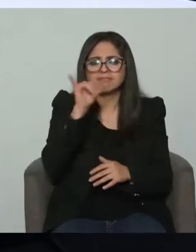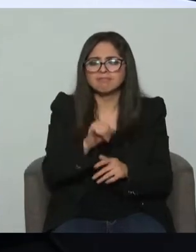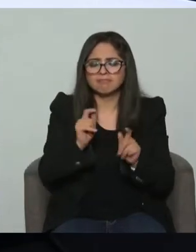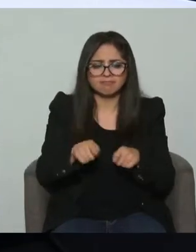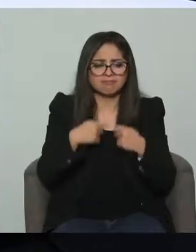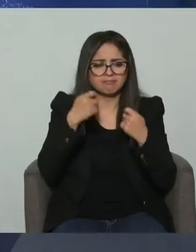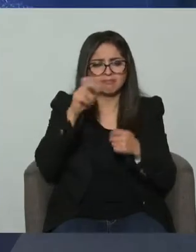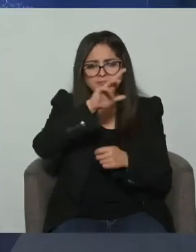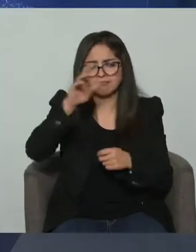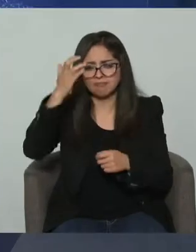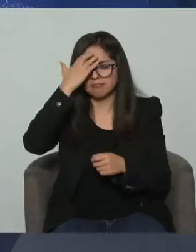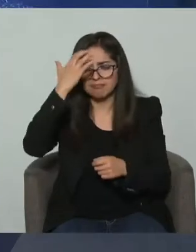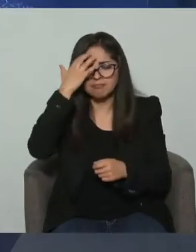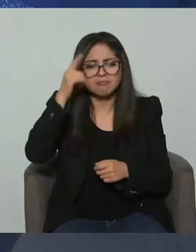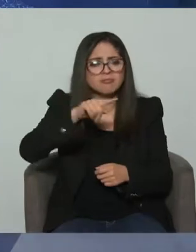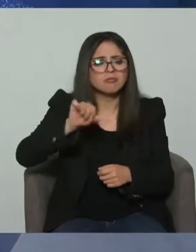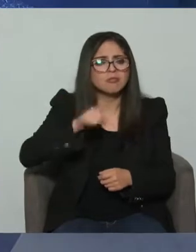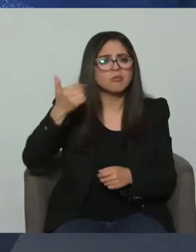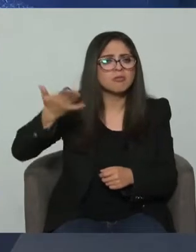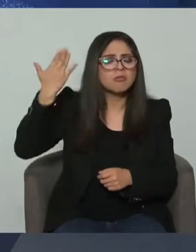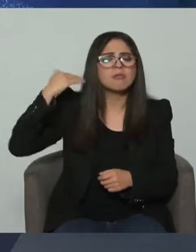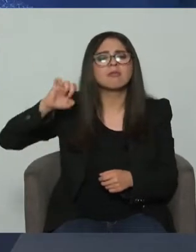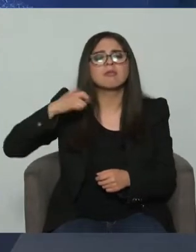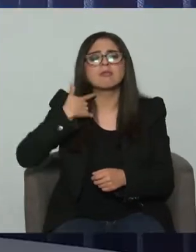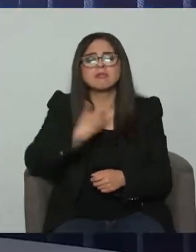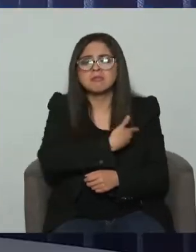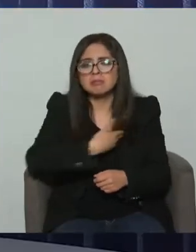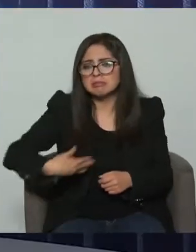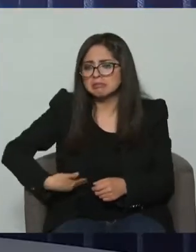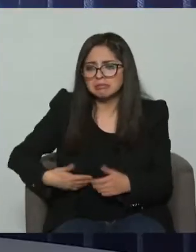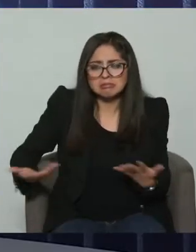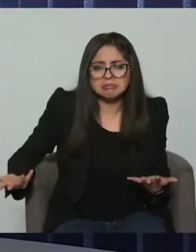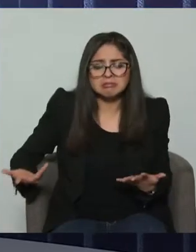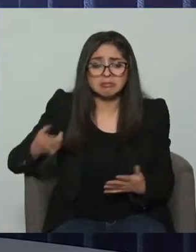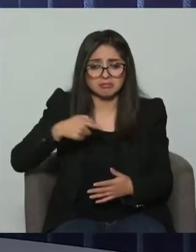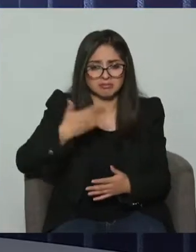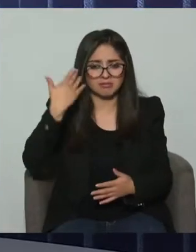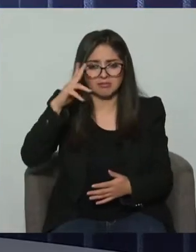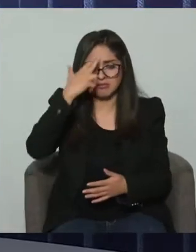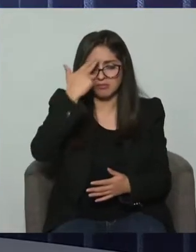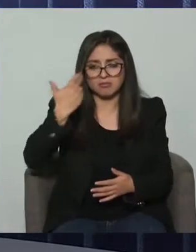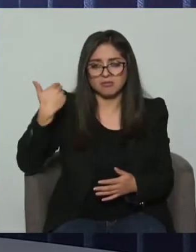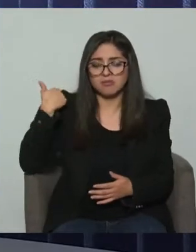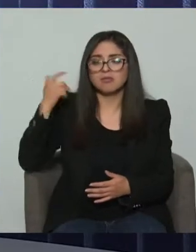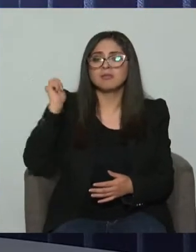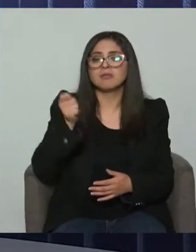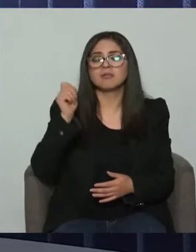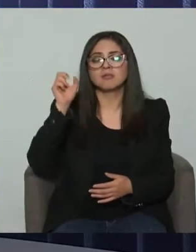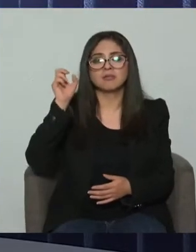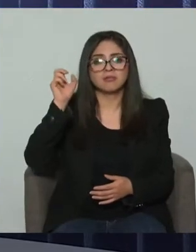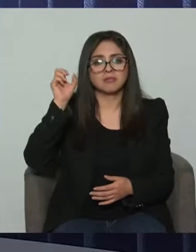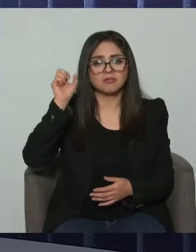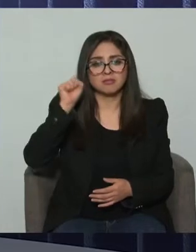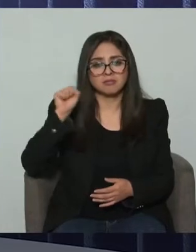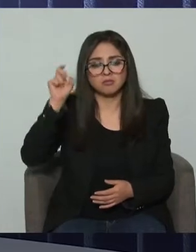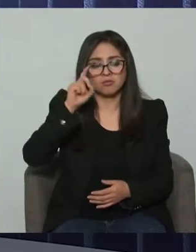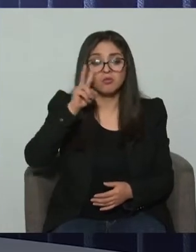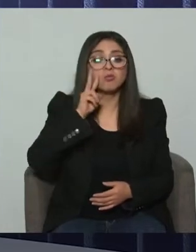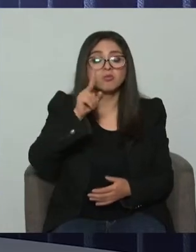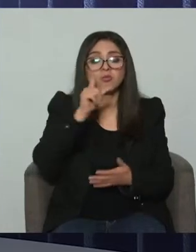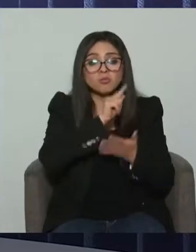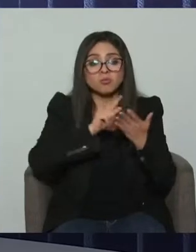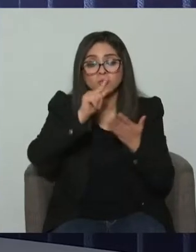de agresiones, el bullying, la violencia sexual, la violencia también que se da en el contexto social, una violencia pues